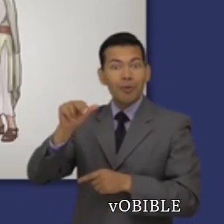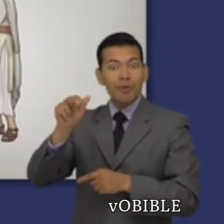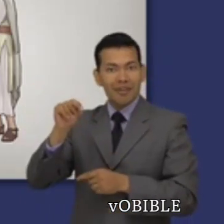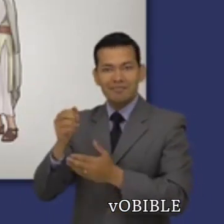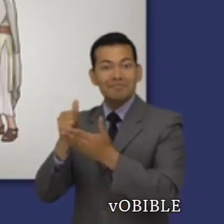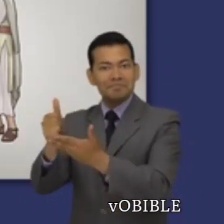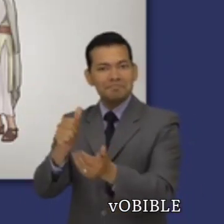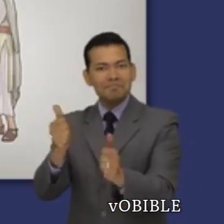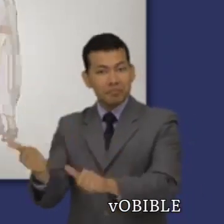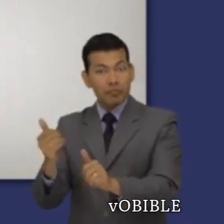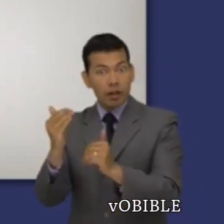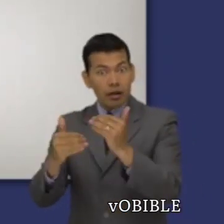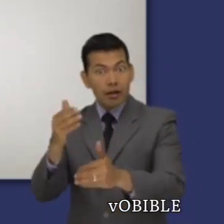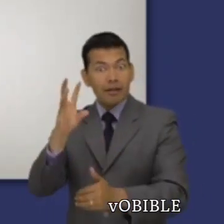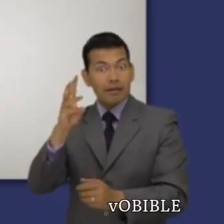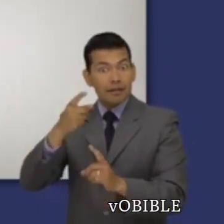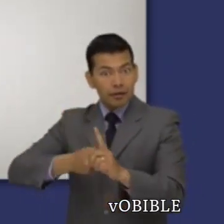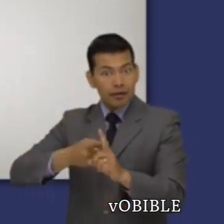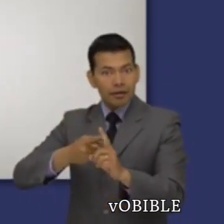unos 6 meses después.